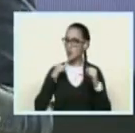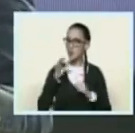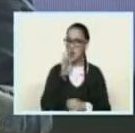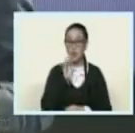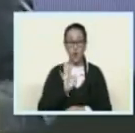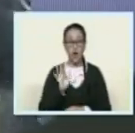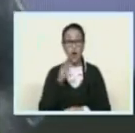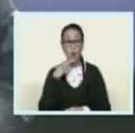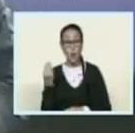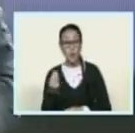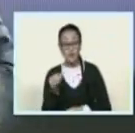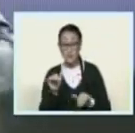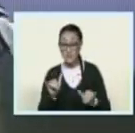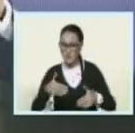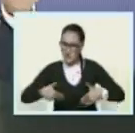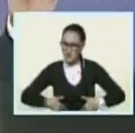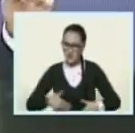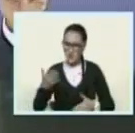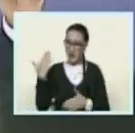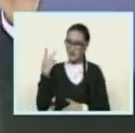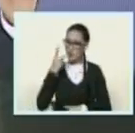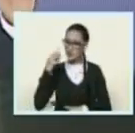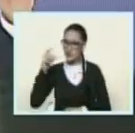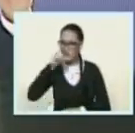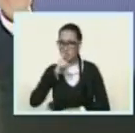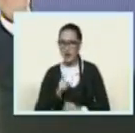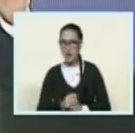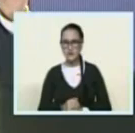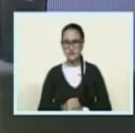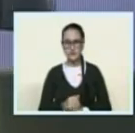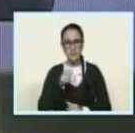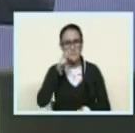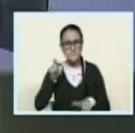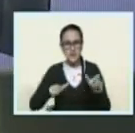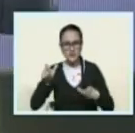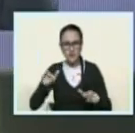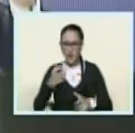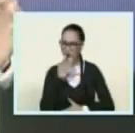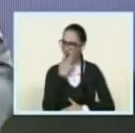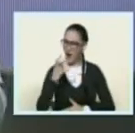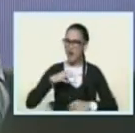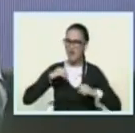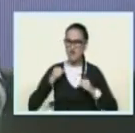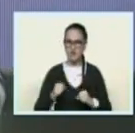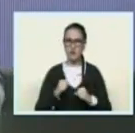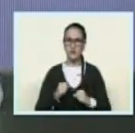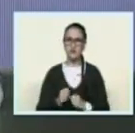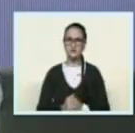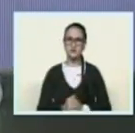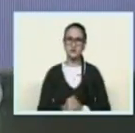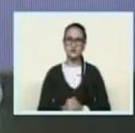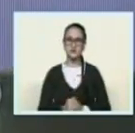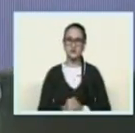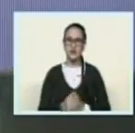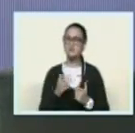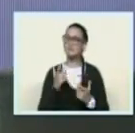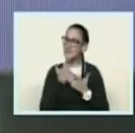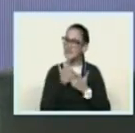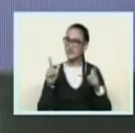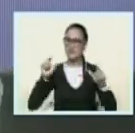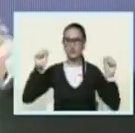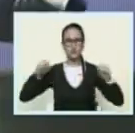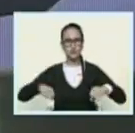la juventud, no dudaron los patriotas en gritar con fuerza